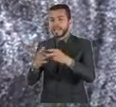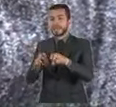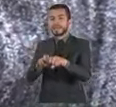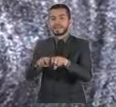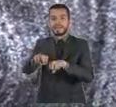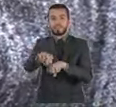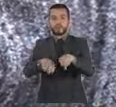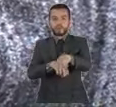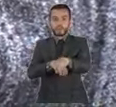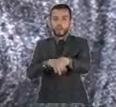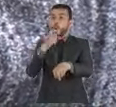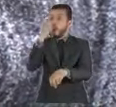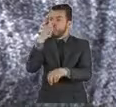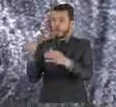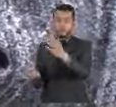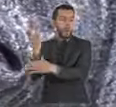transporte.